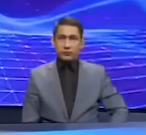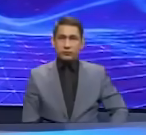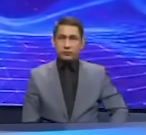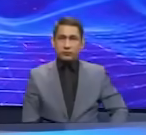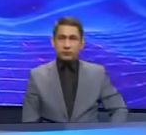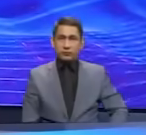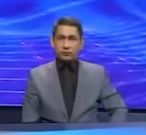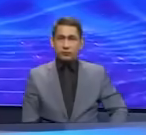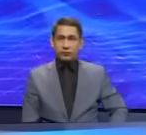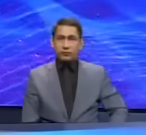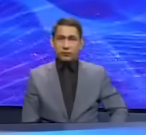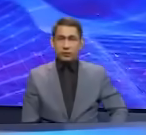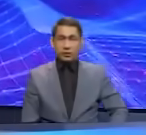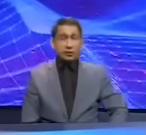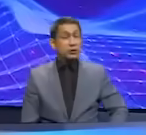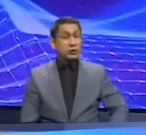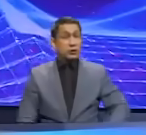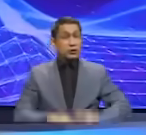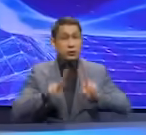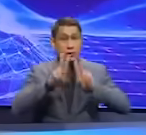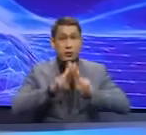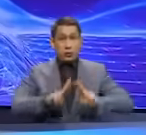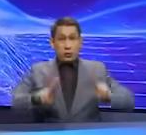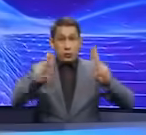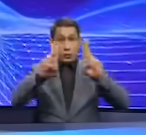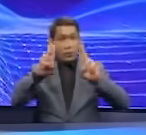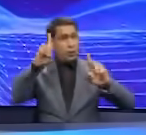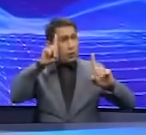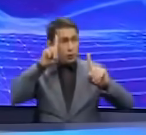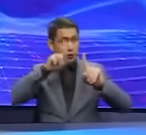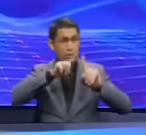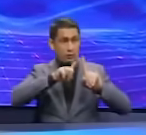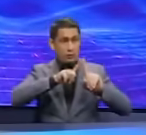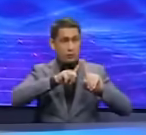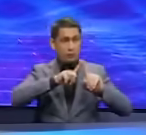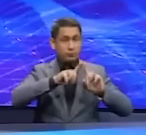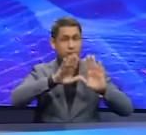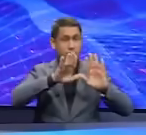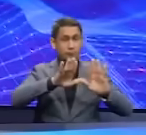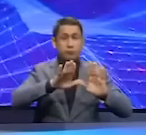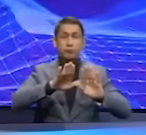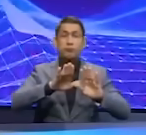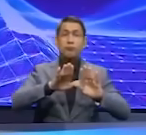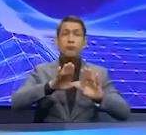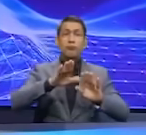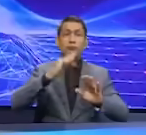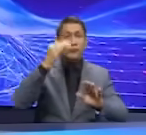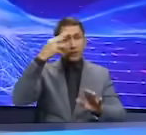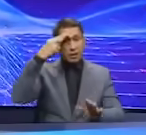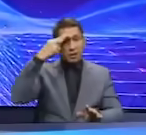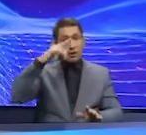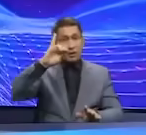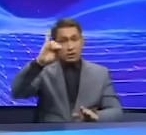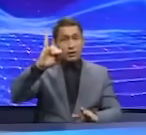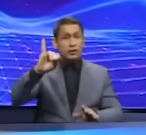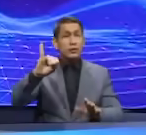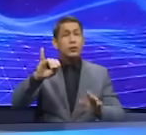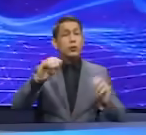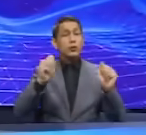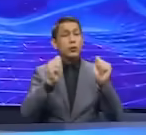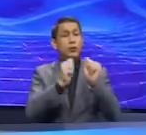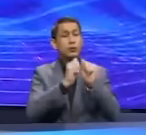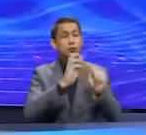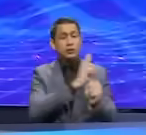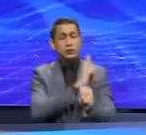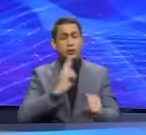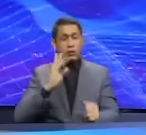Y la Organización de Naciones Unidas estableció un puente aéreo entre Haití y la vecina República Dominicana para